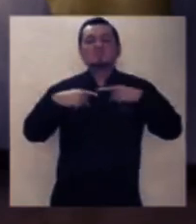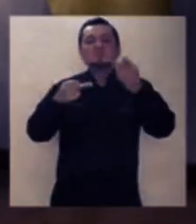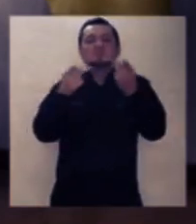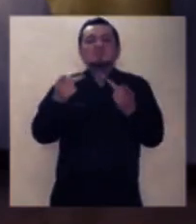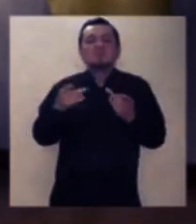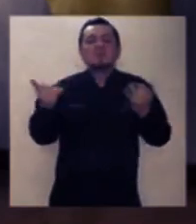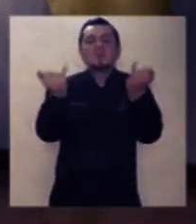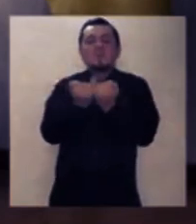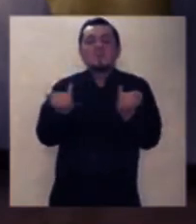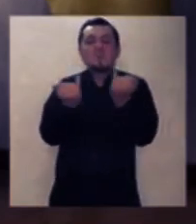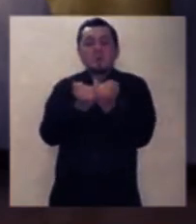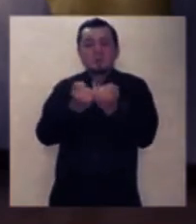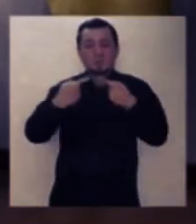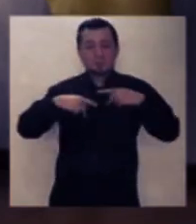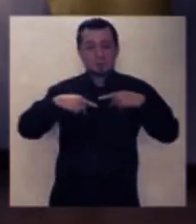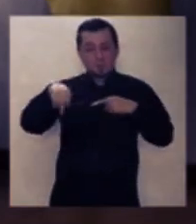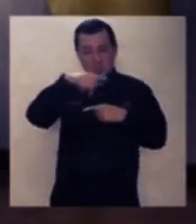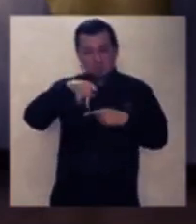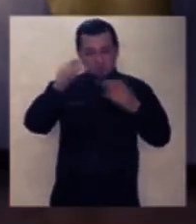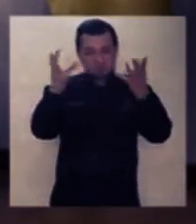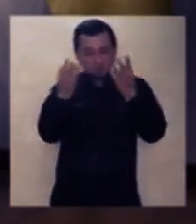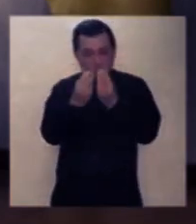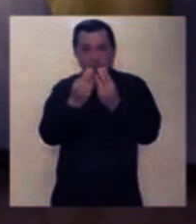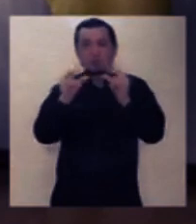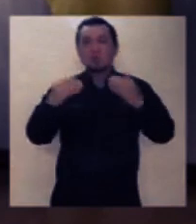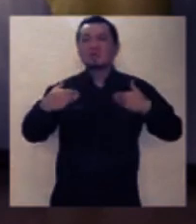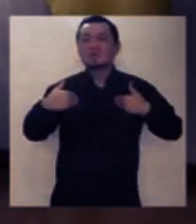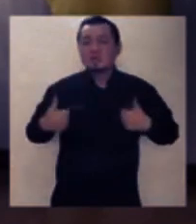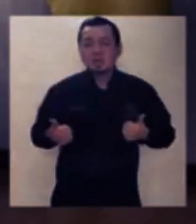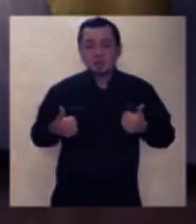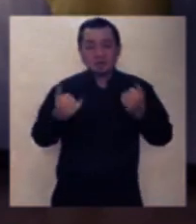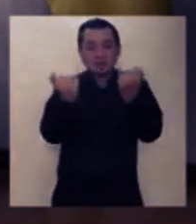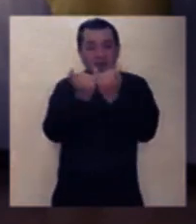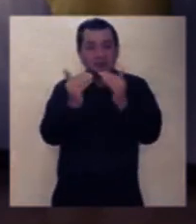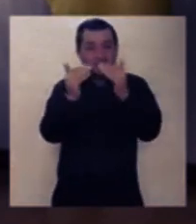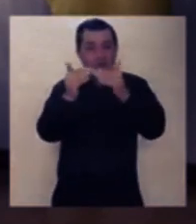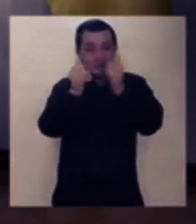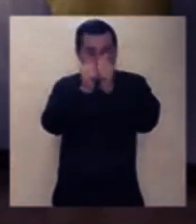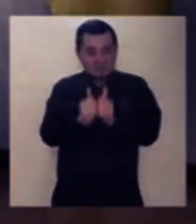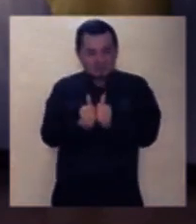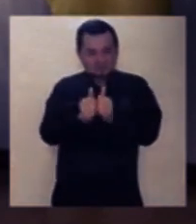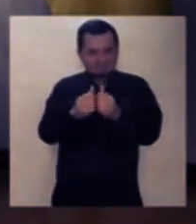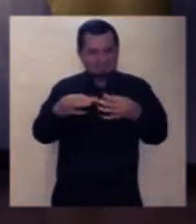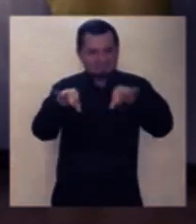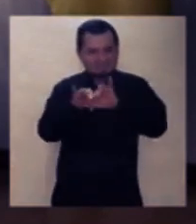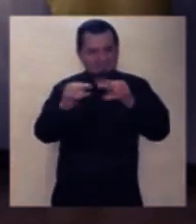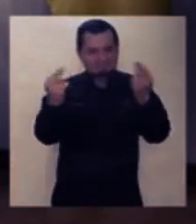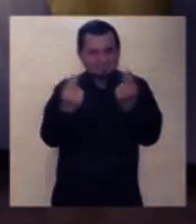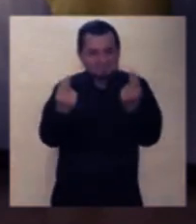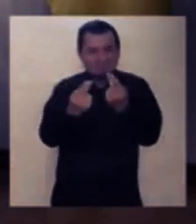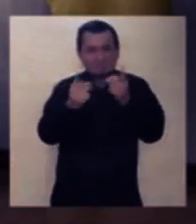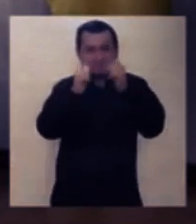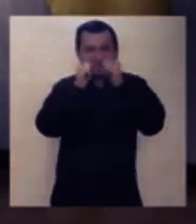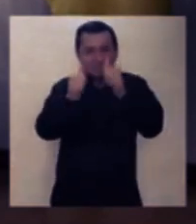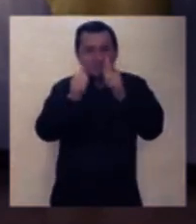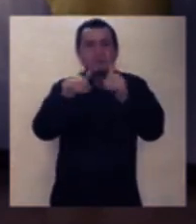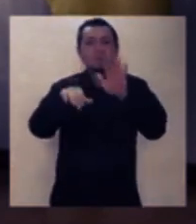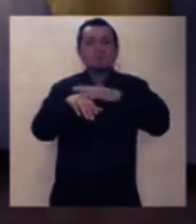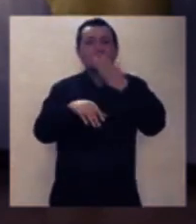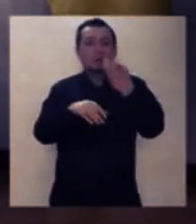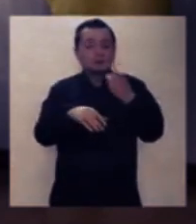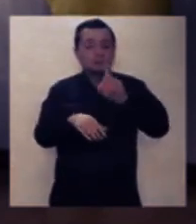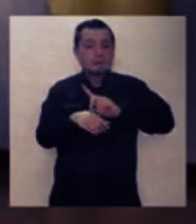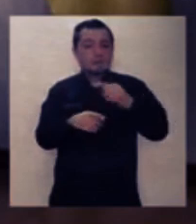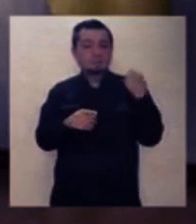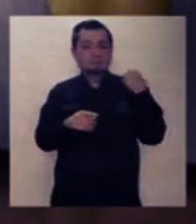riesgo del transporte público. La gente, por su parte, no entendió que había que quedarse en casa salvo para lo estrictamente necesario, y por